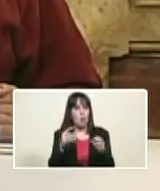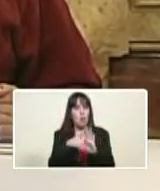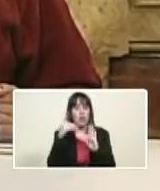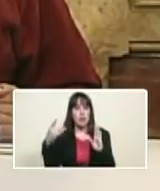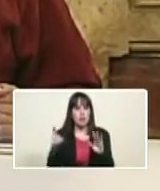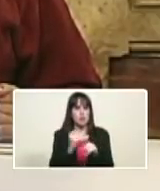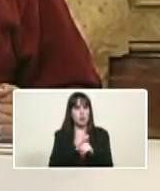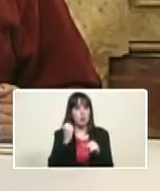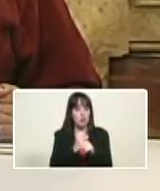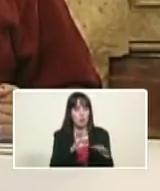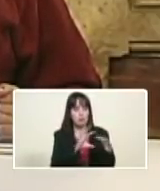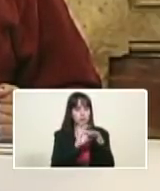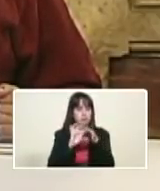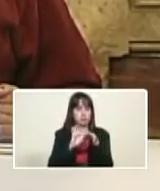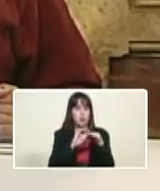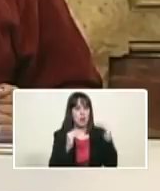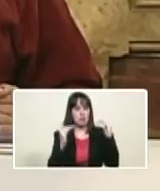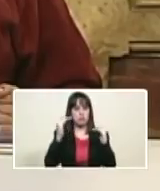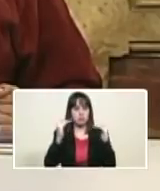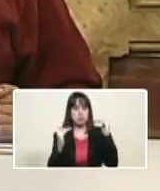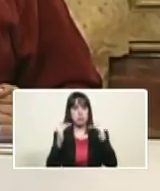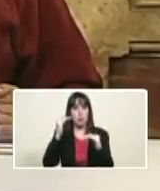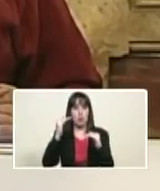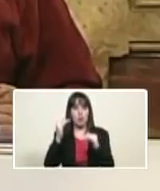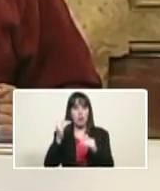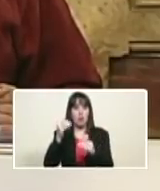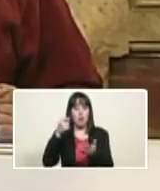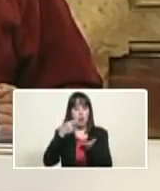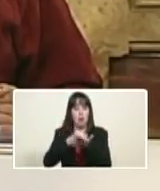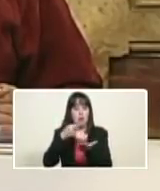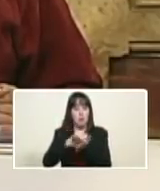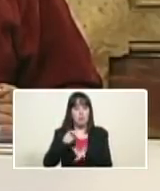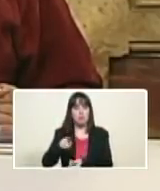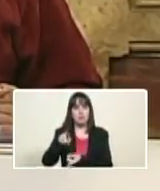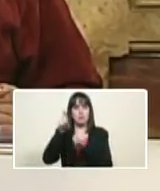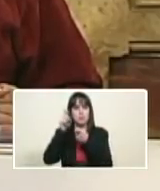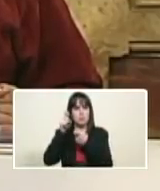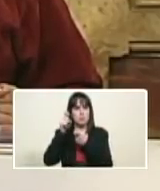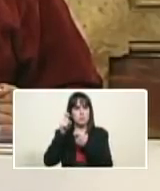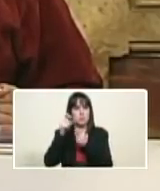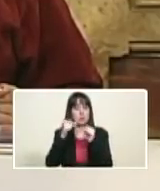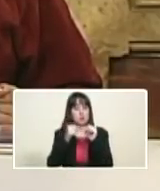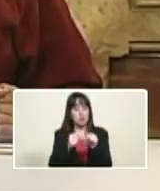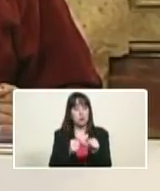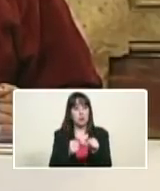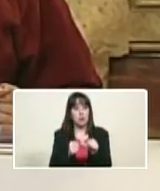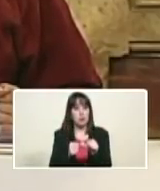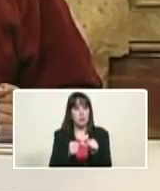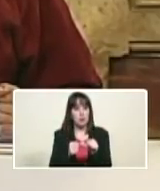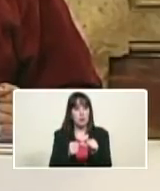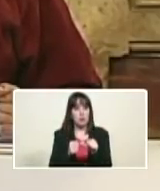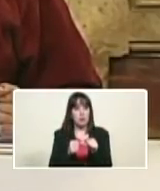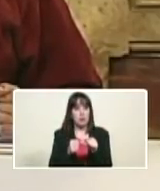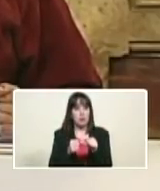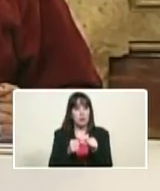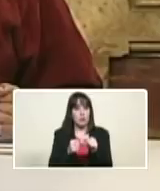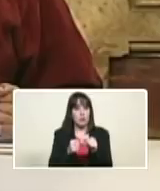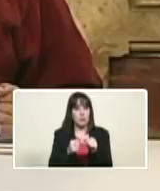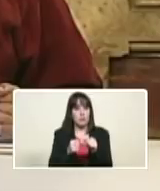sociales, vinculados al equilibrio fiscal y presupuestario sostenible y en expansión que